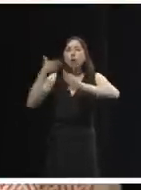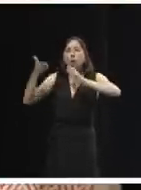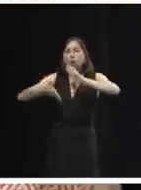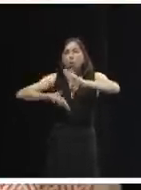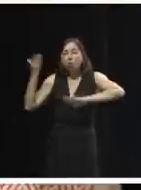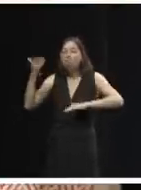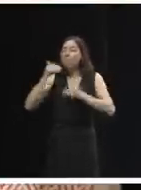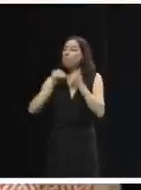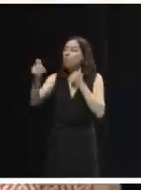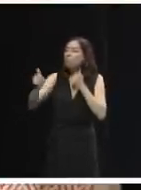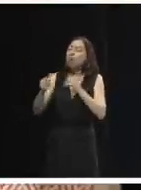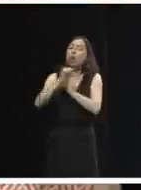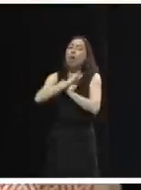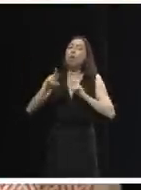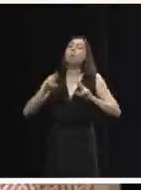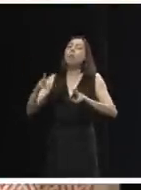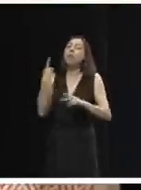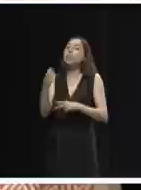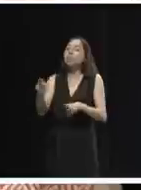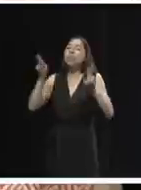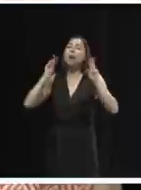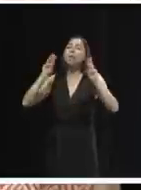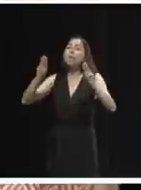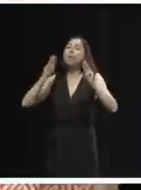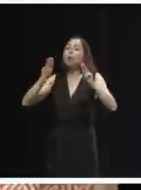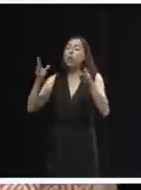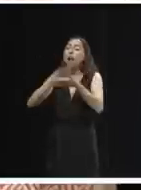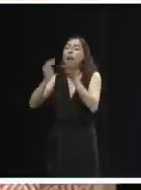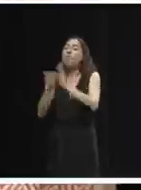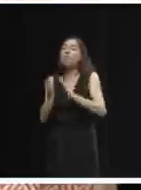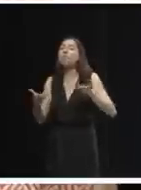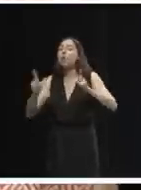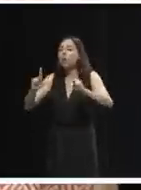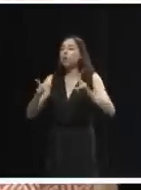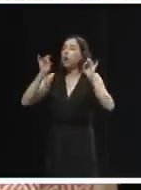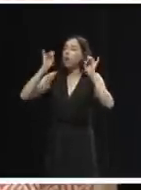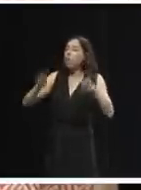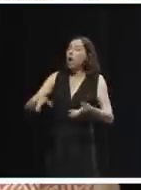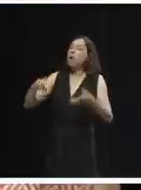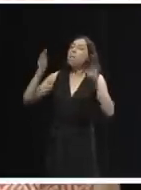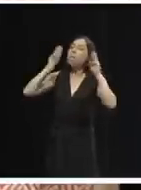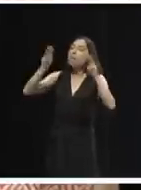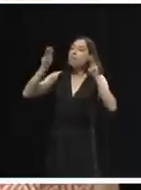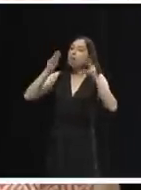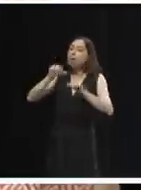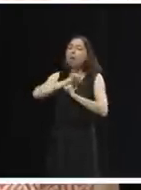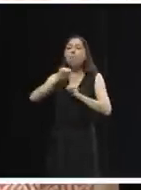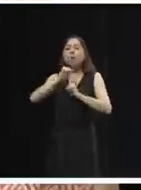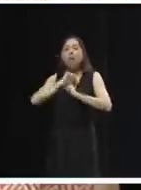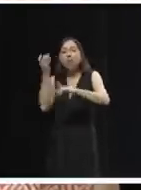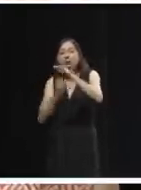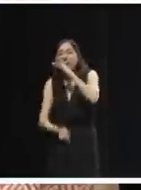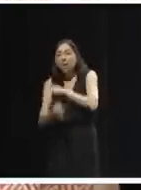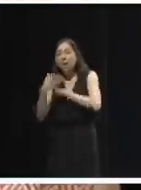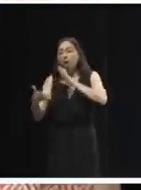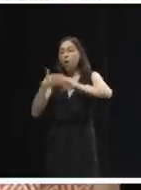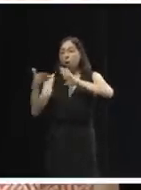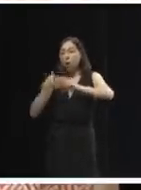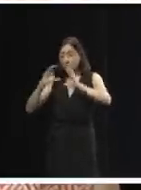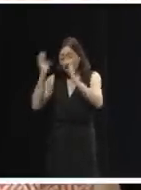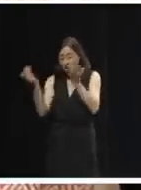hacer pedagogía democrática como pedagogía de la esperanza, construir ese mundo que hemos demostrado que se puede hacer y que está por